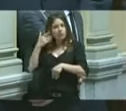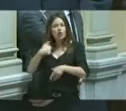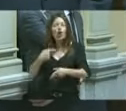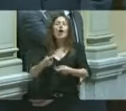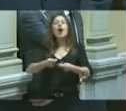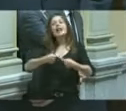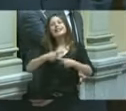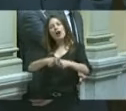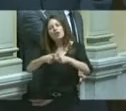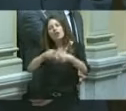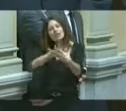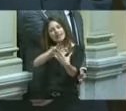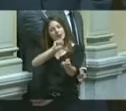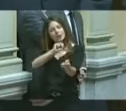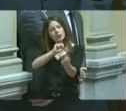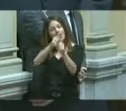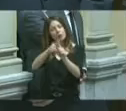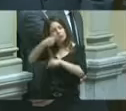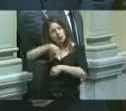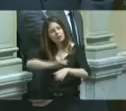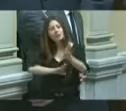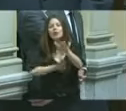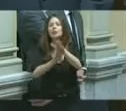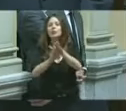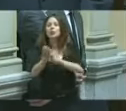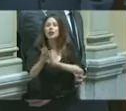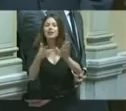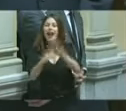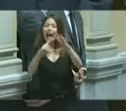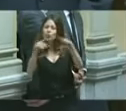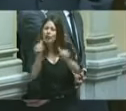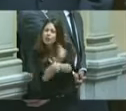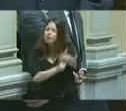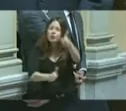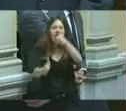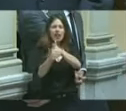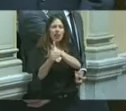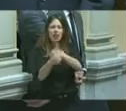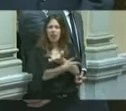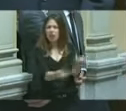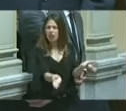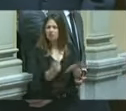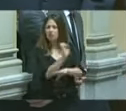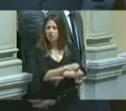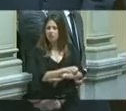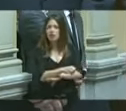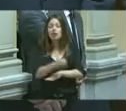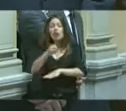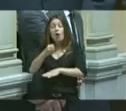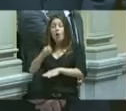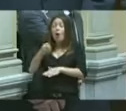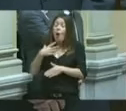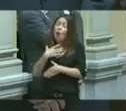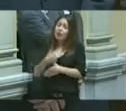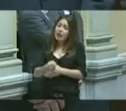negociación y entendimientos que nos permitan avanzar, que demuestren que anteponemos Asturias a todo lo demás. Con humildad, permítame que les diga